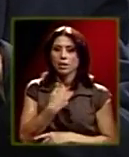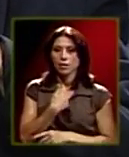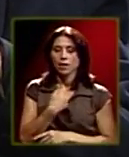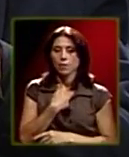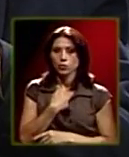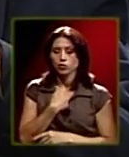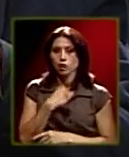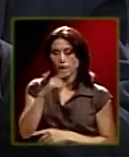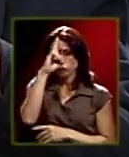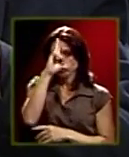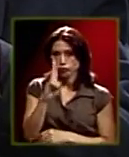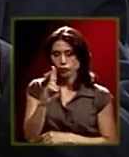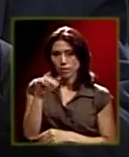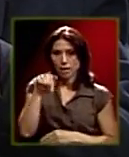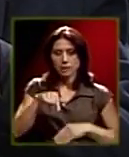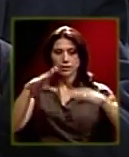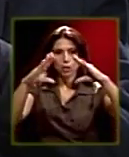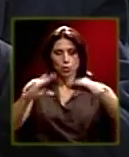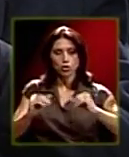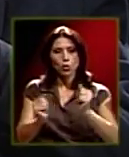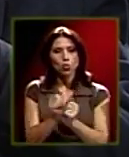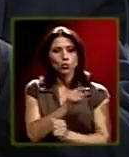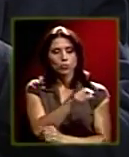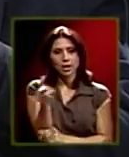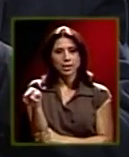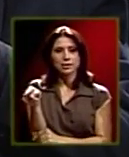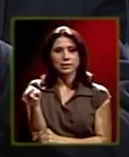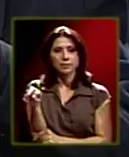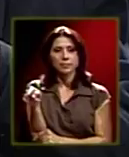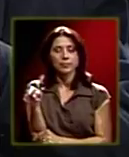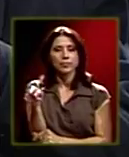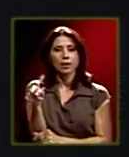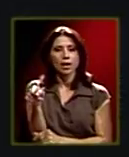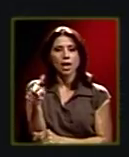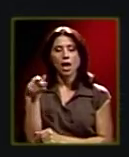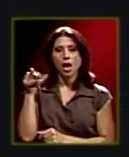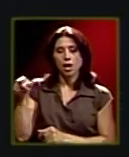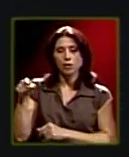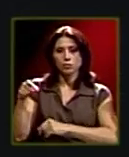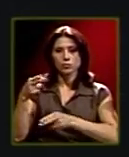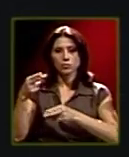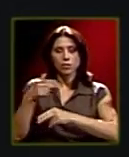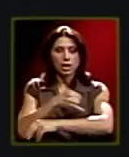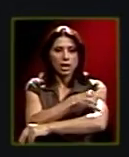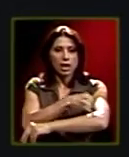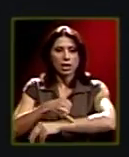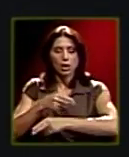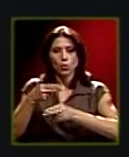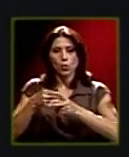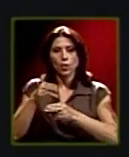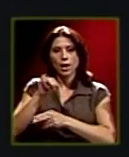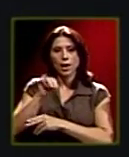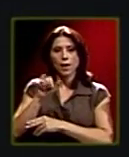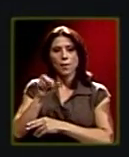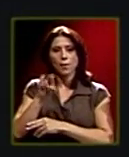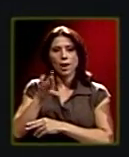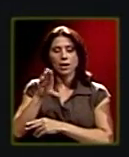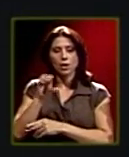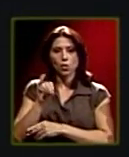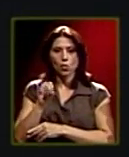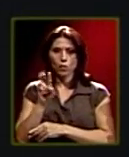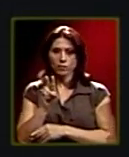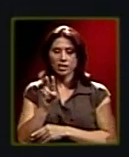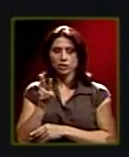el privilegio de tener esta noche aquí con ustedes, al ingeniero Marco Benicio Ruiz. Bienvenido, señor